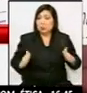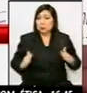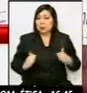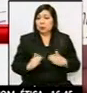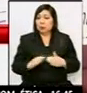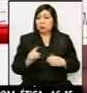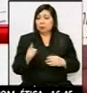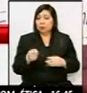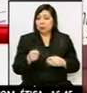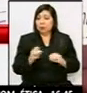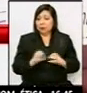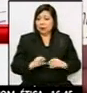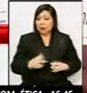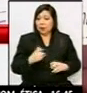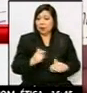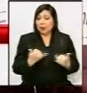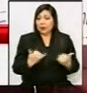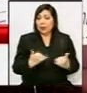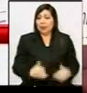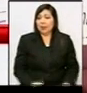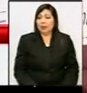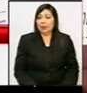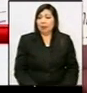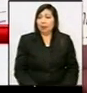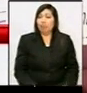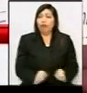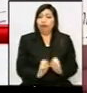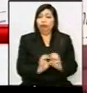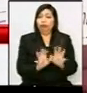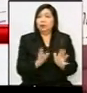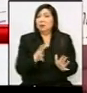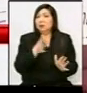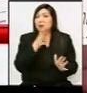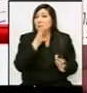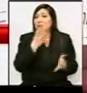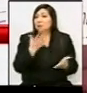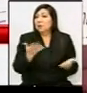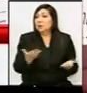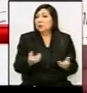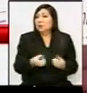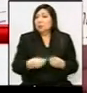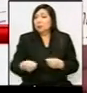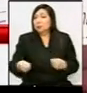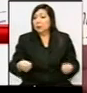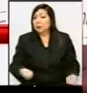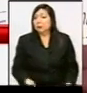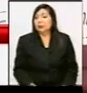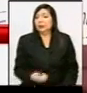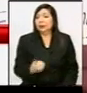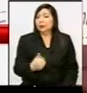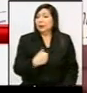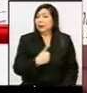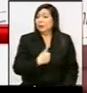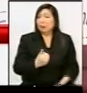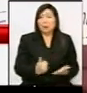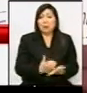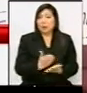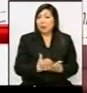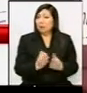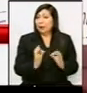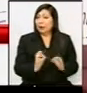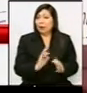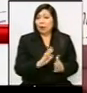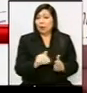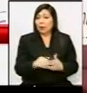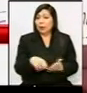de 1000 hectáreas del agua de esa campiña que eran regadas, nadie sabe dónde están, cómo están distribuidas. Y es el mismo problema permanentemente en